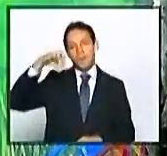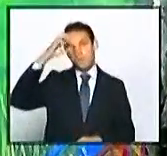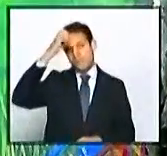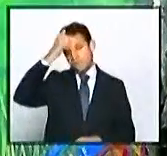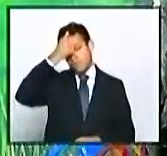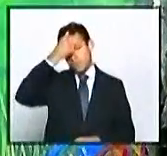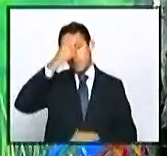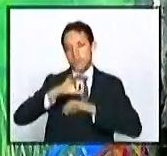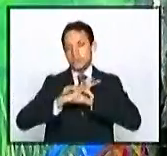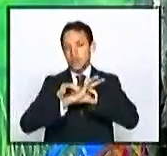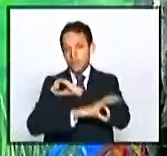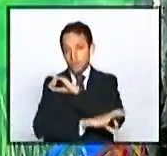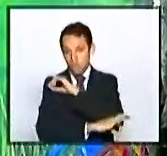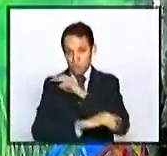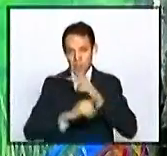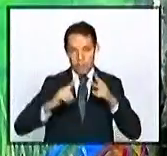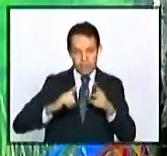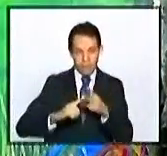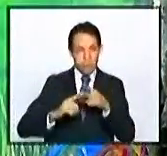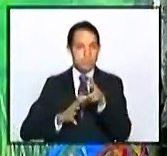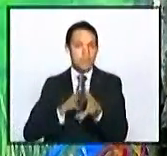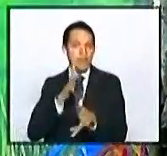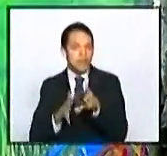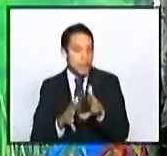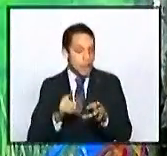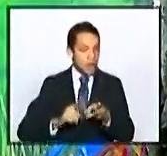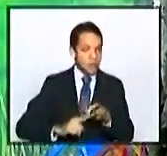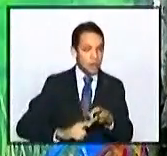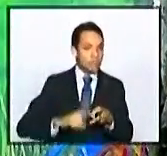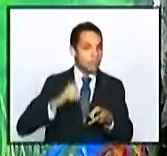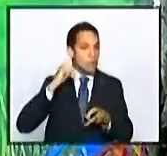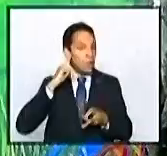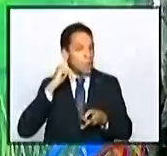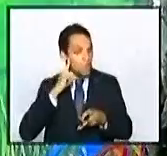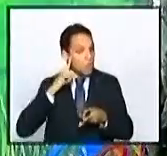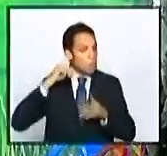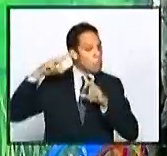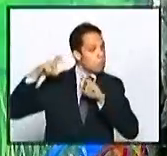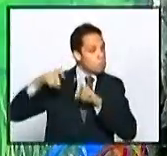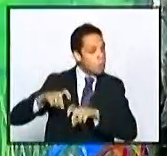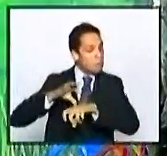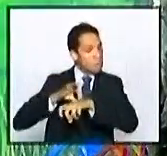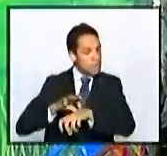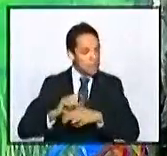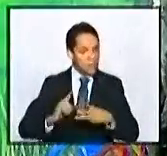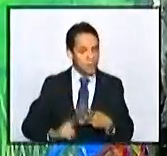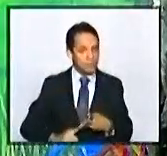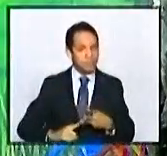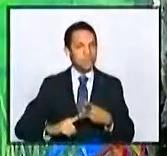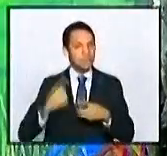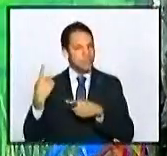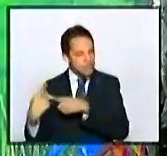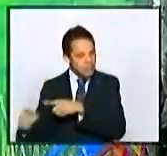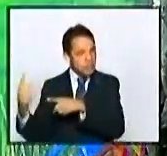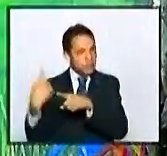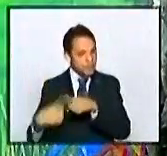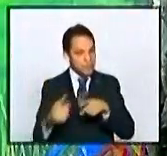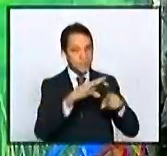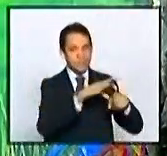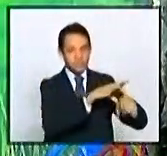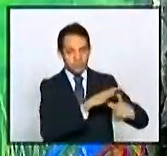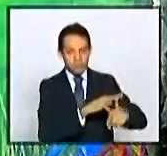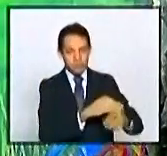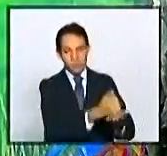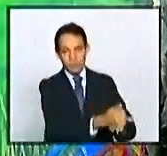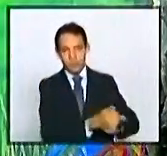psicología, como existe la fisioterapia, como existe la fonoaudiología, como existen todas esas ayudas paramédicas importantes